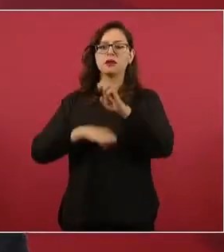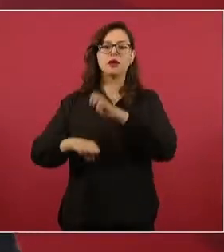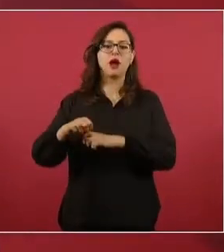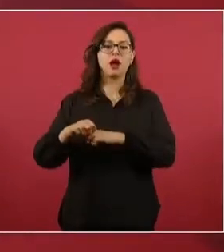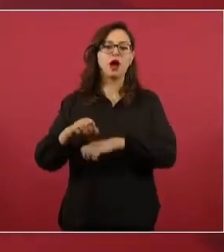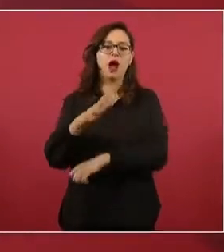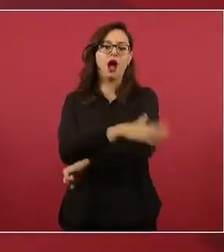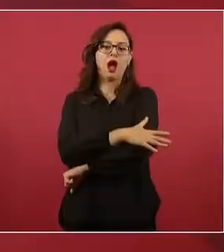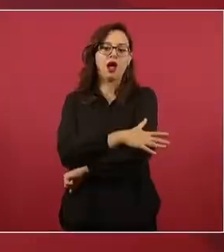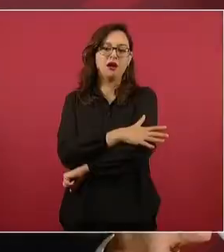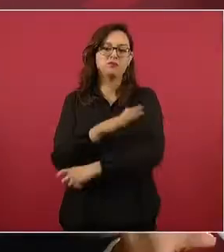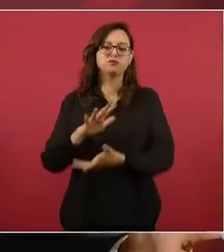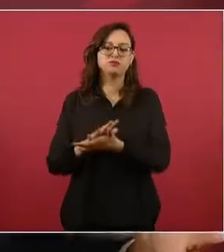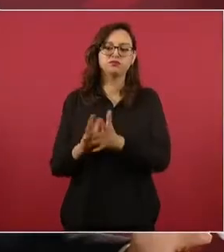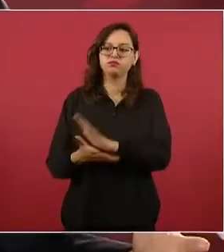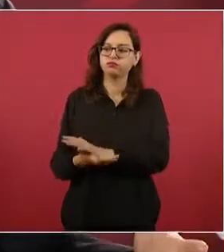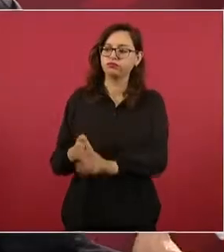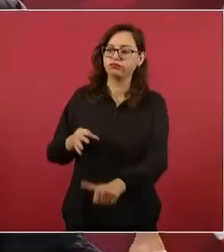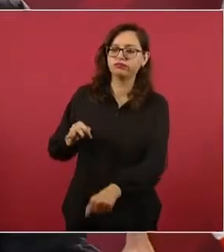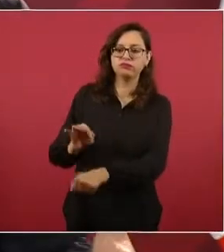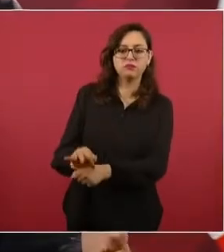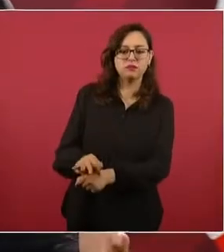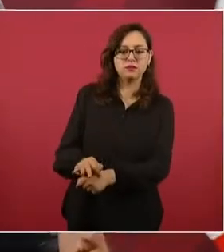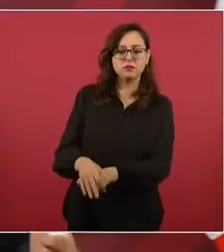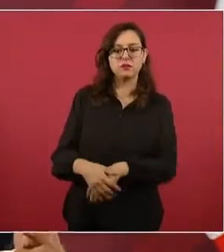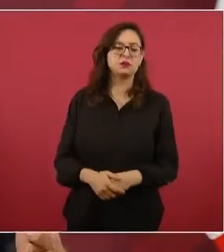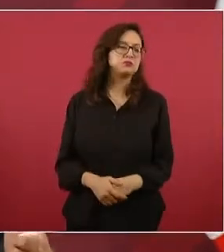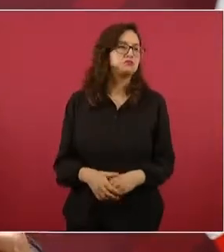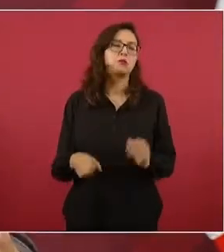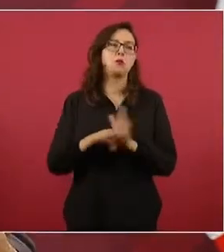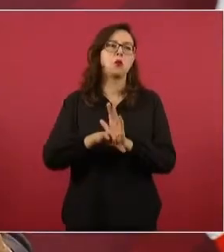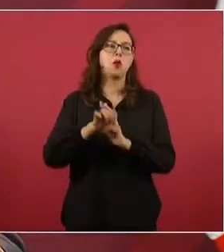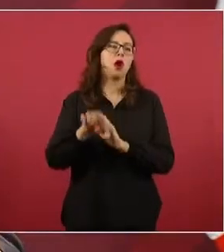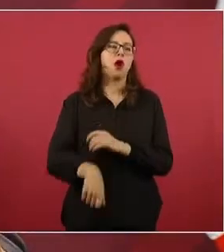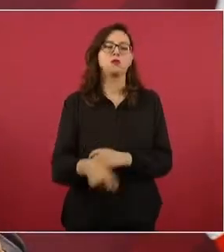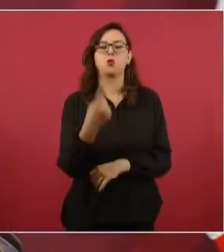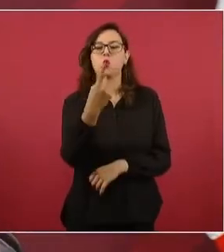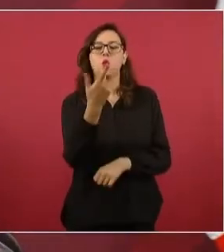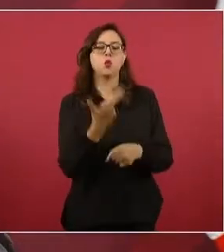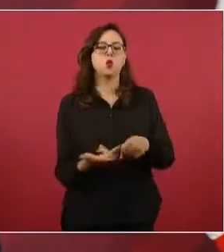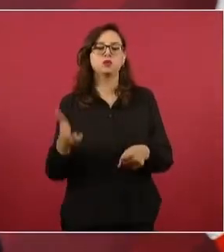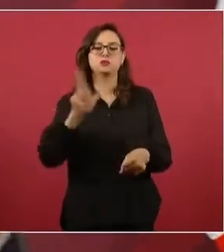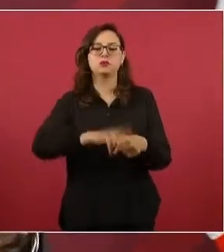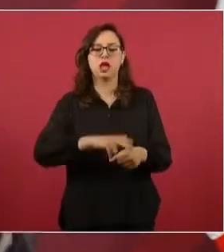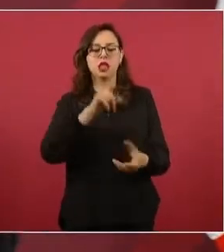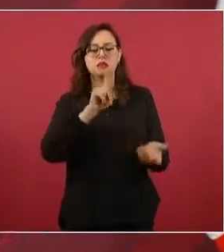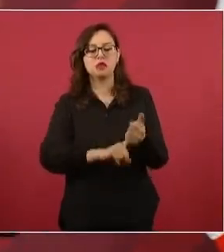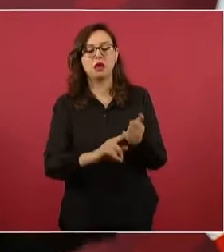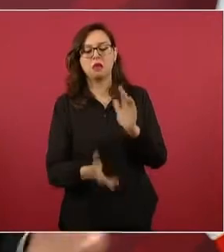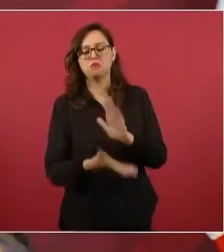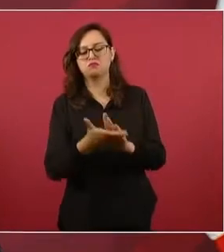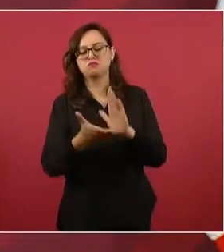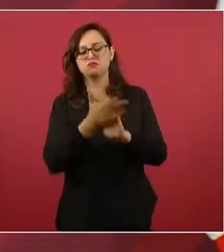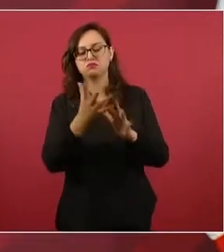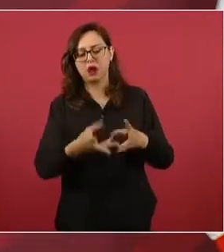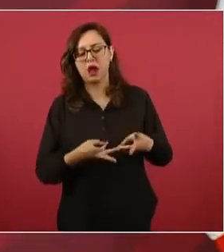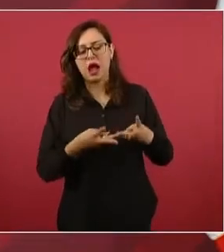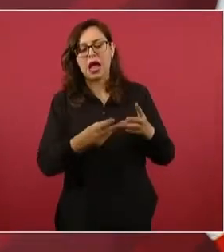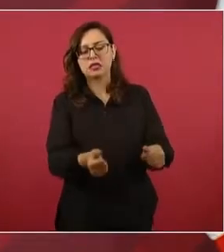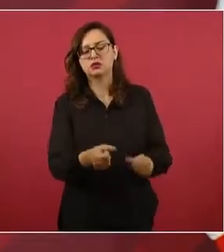Un hospital que costaba construirlo 300